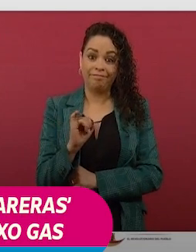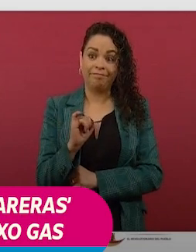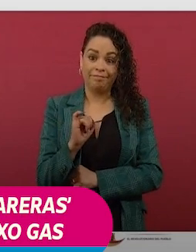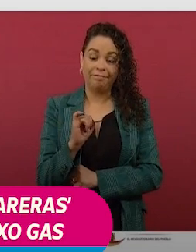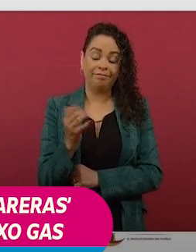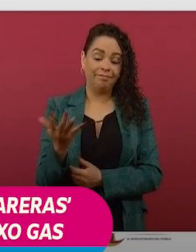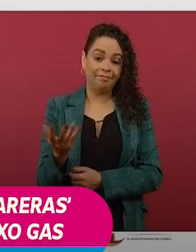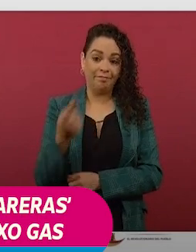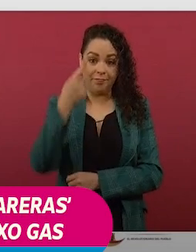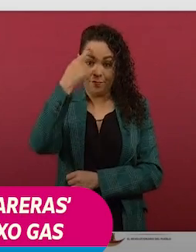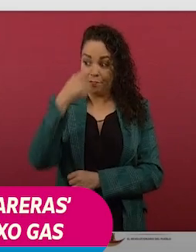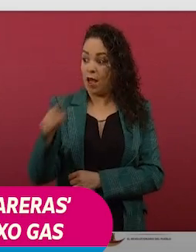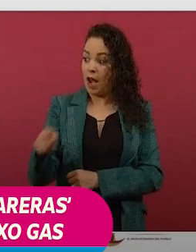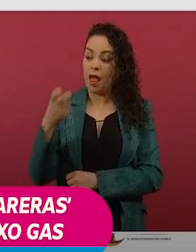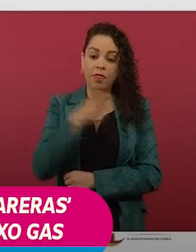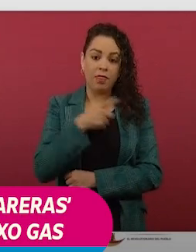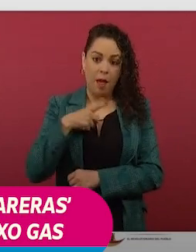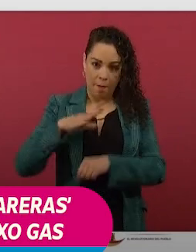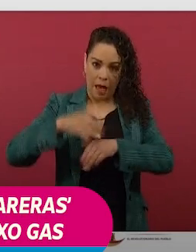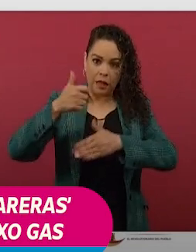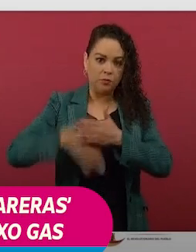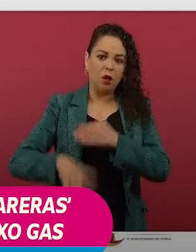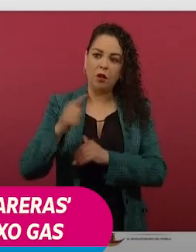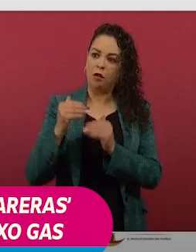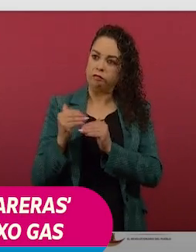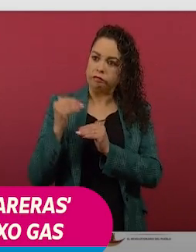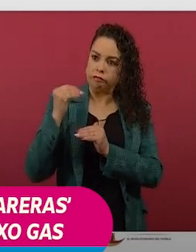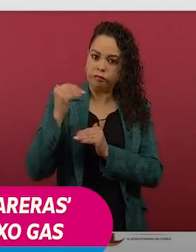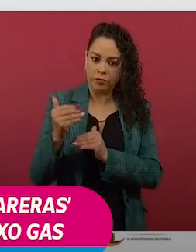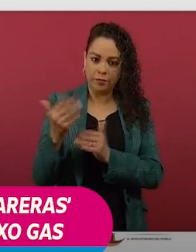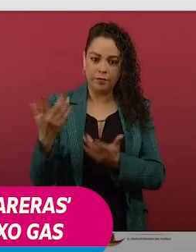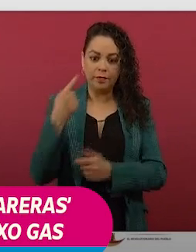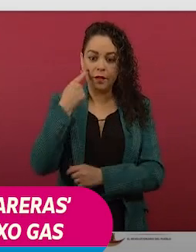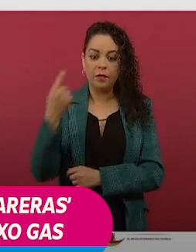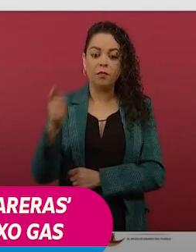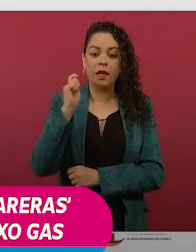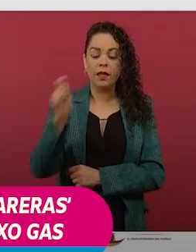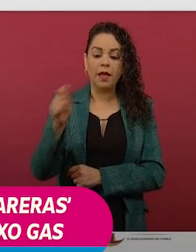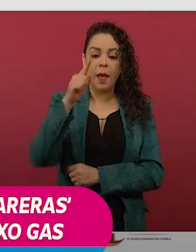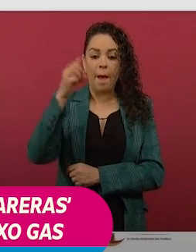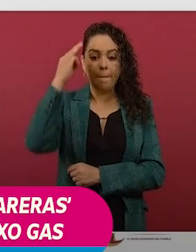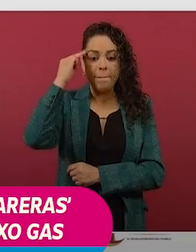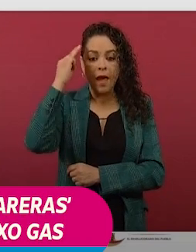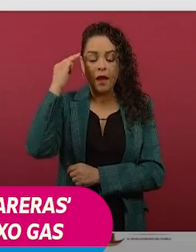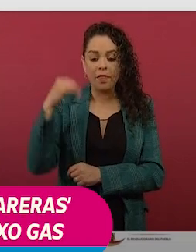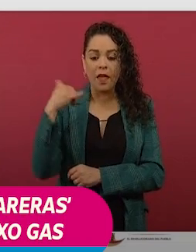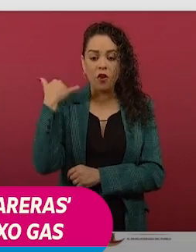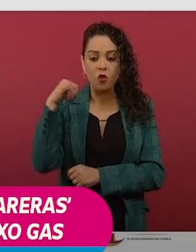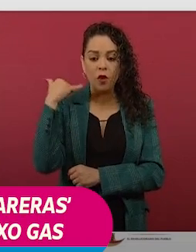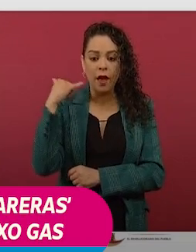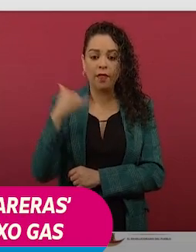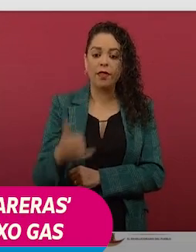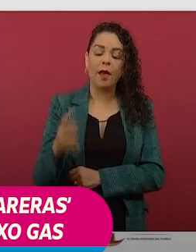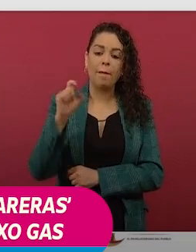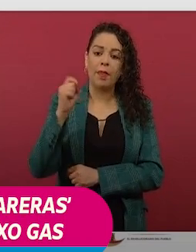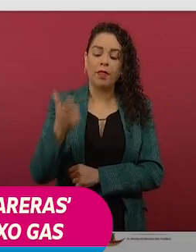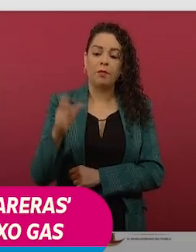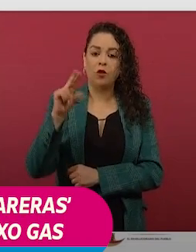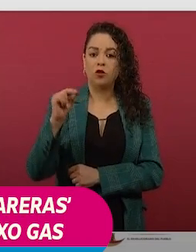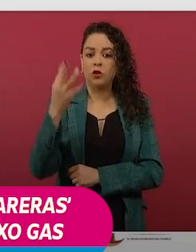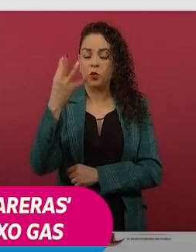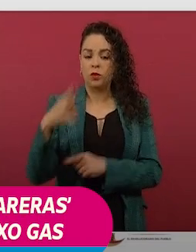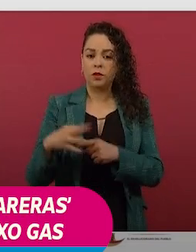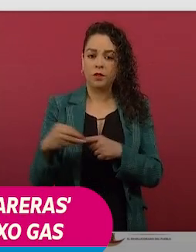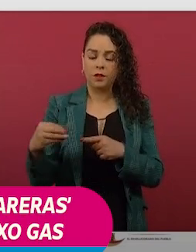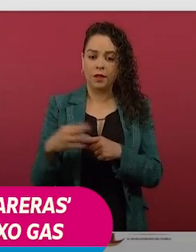para este combustible. Vean cómo Megasur en Mérida, Yucatán, con un precio al público de 20 pesos con